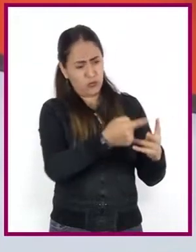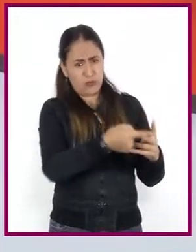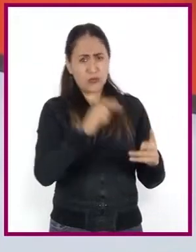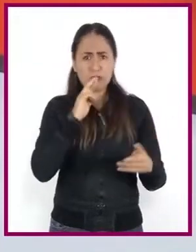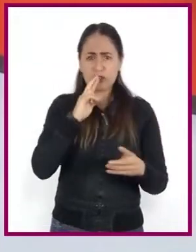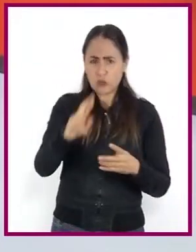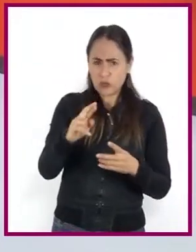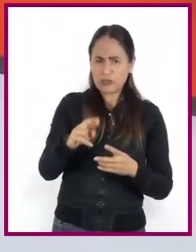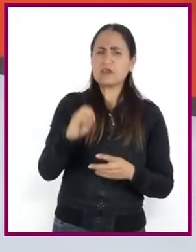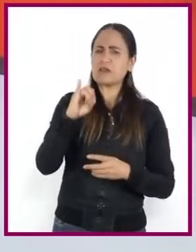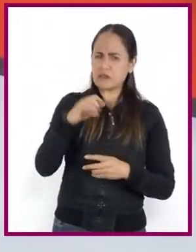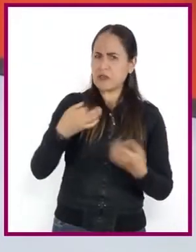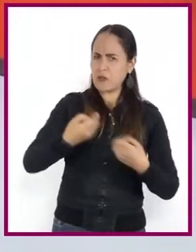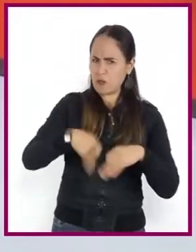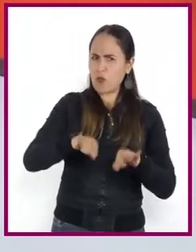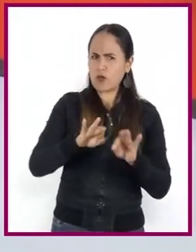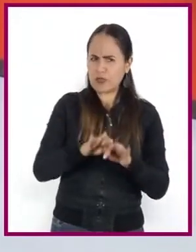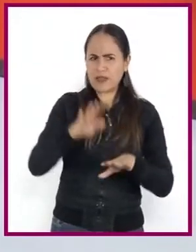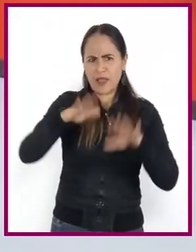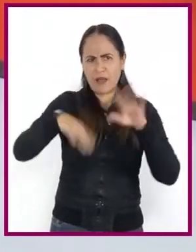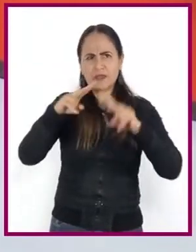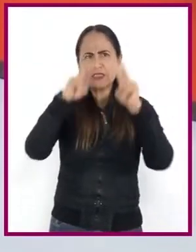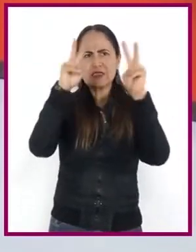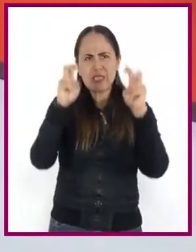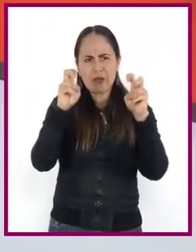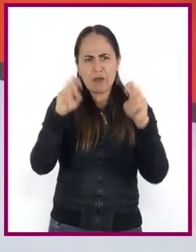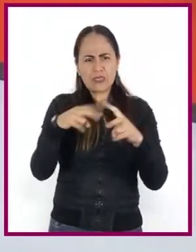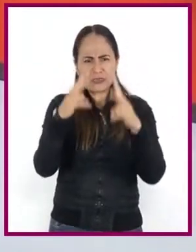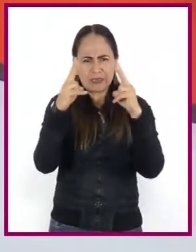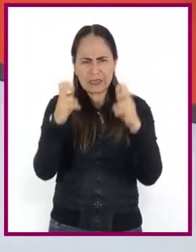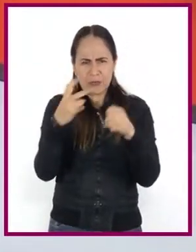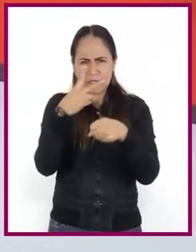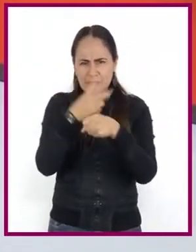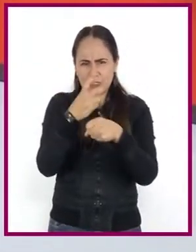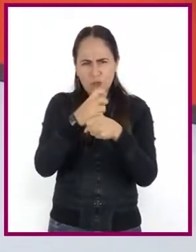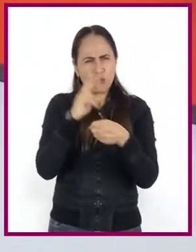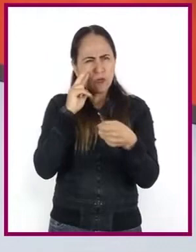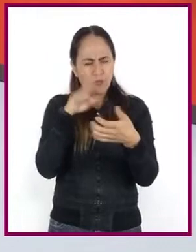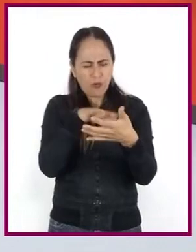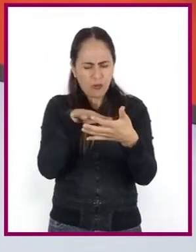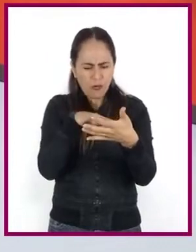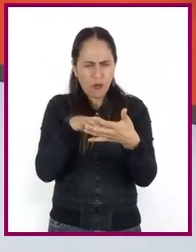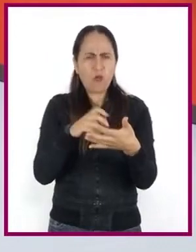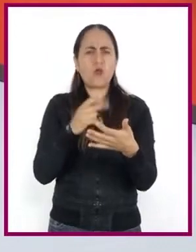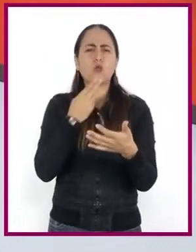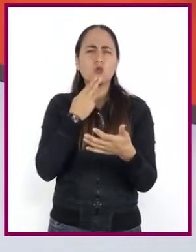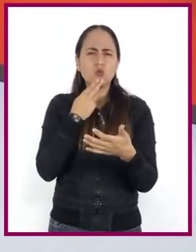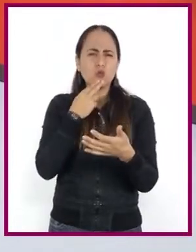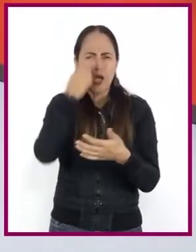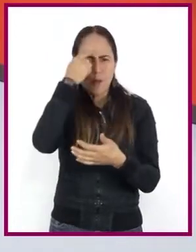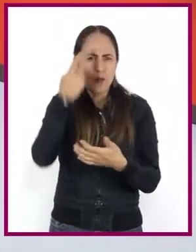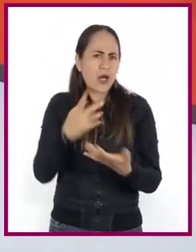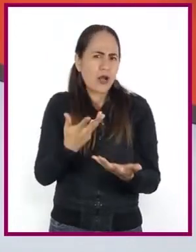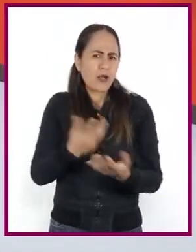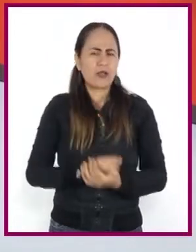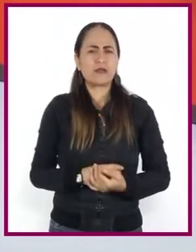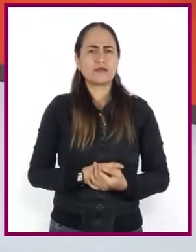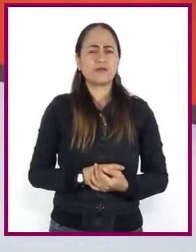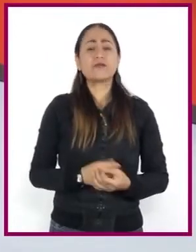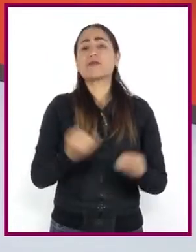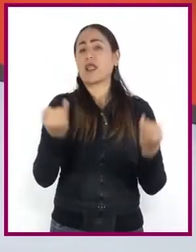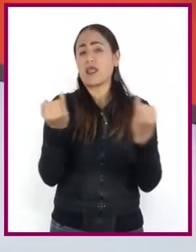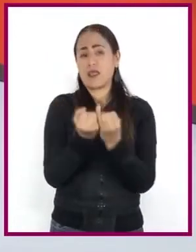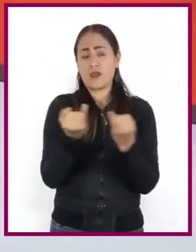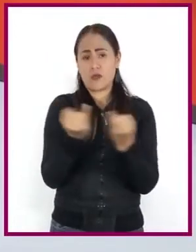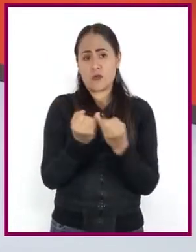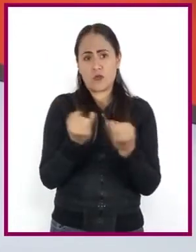títulos logramos entender y comprender qué estamos leyendo y para qué sirve. También, debido a la forma en